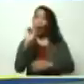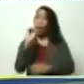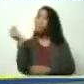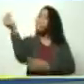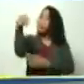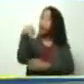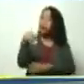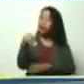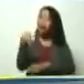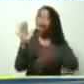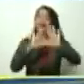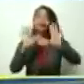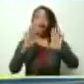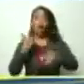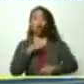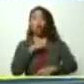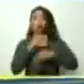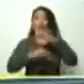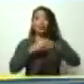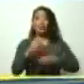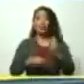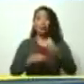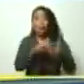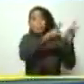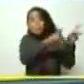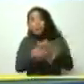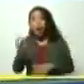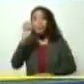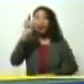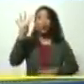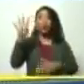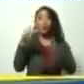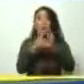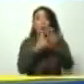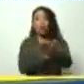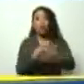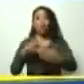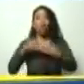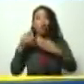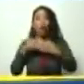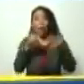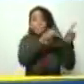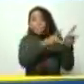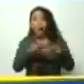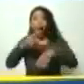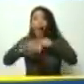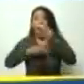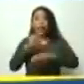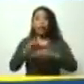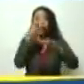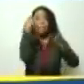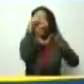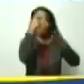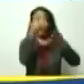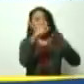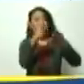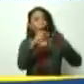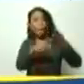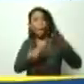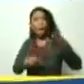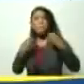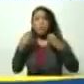ya hemos hecho el plan para los 24 mil millones de dólares el plan está elaborado a detalle para